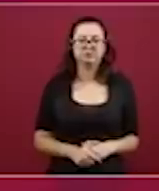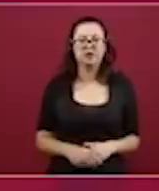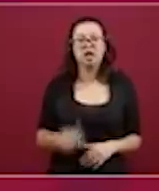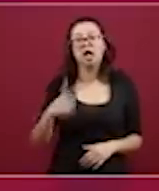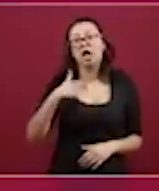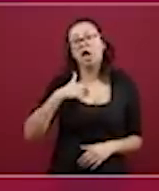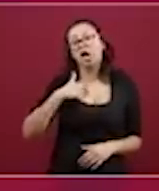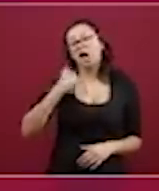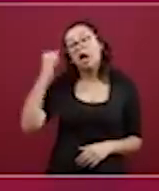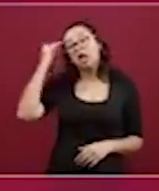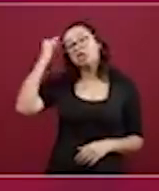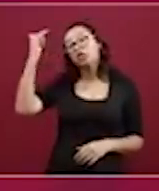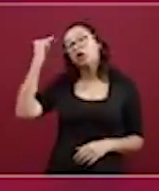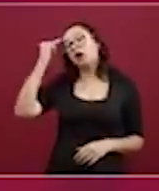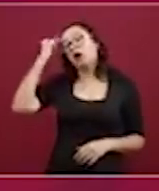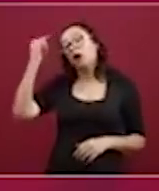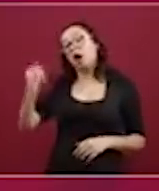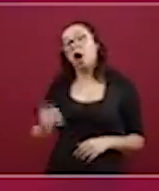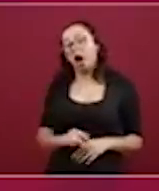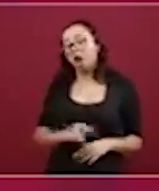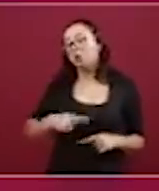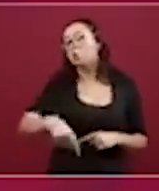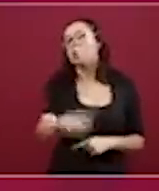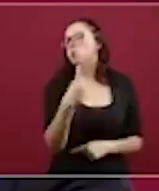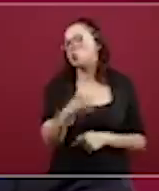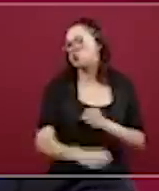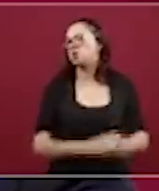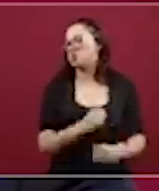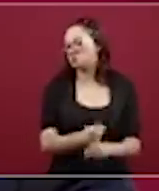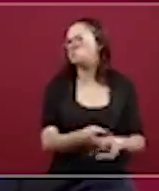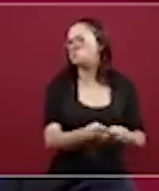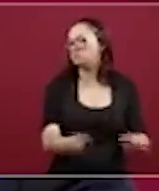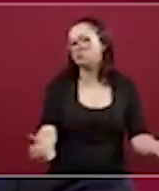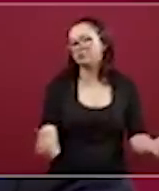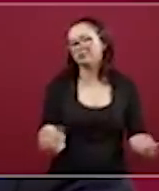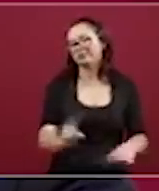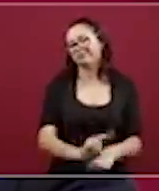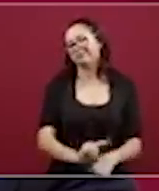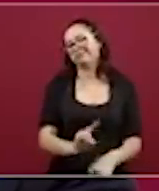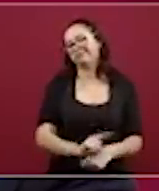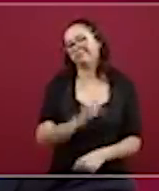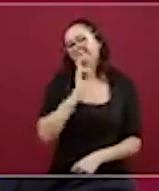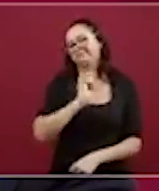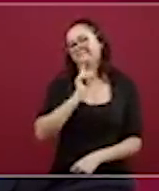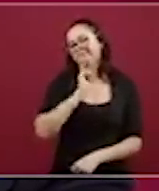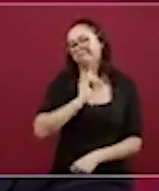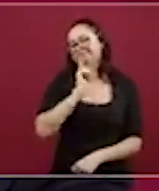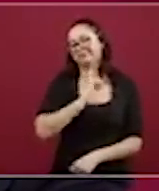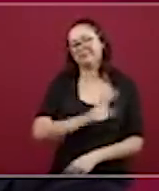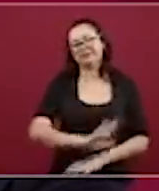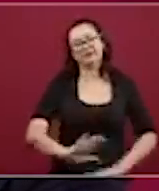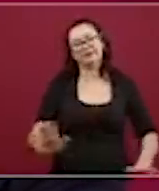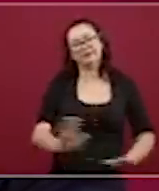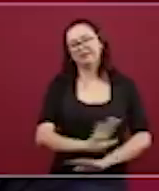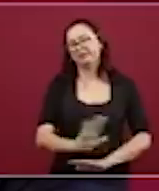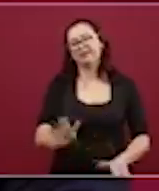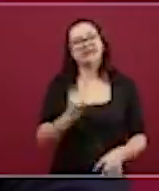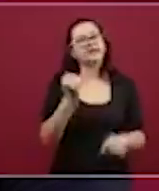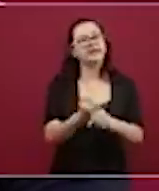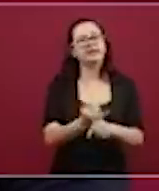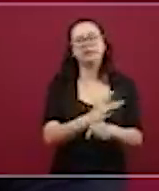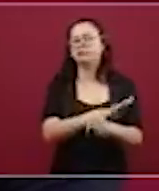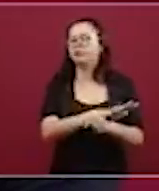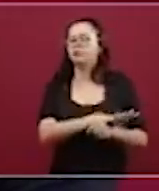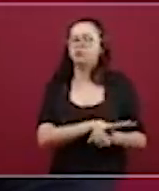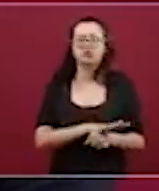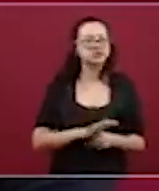demagógico decir que lo vamos a resolver este año. No vamos a poder, no podríamos. Es